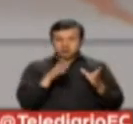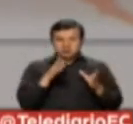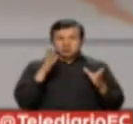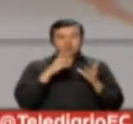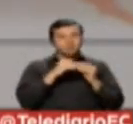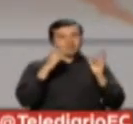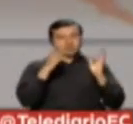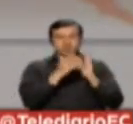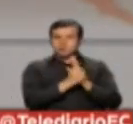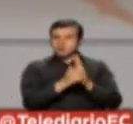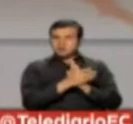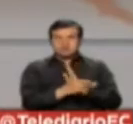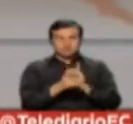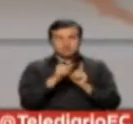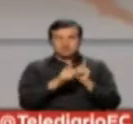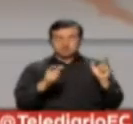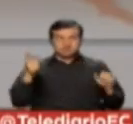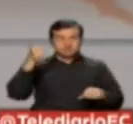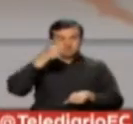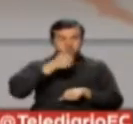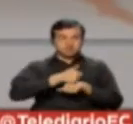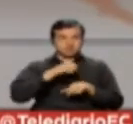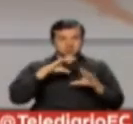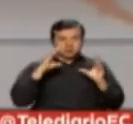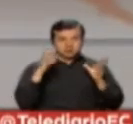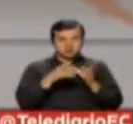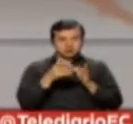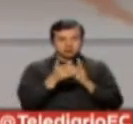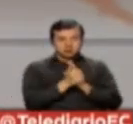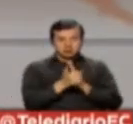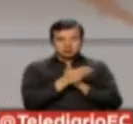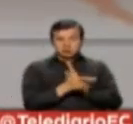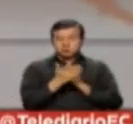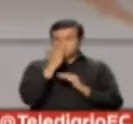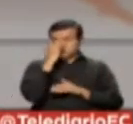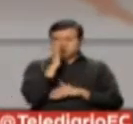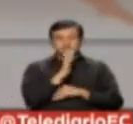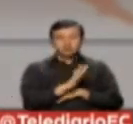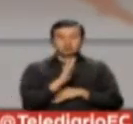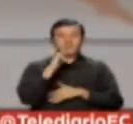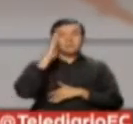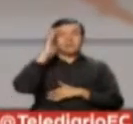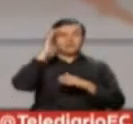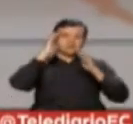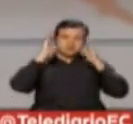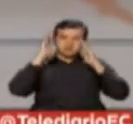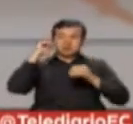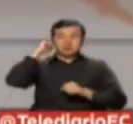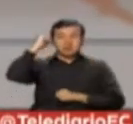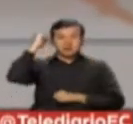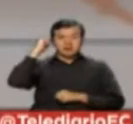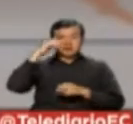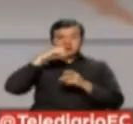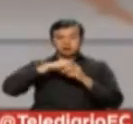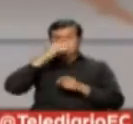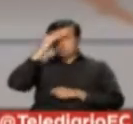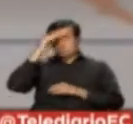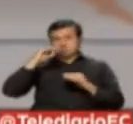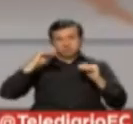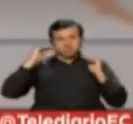muchísimo a quienes están al frente de estos departamentos porque son justamente los que tienen que preocuparse por los derechos dentro del sistema educativo